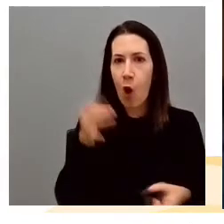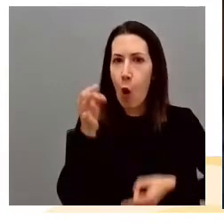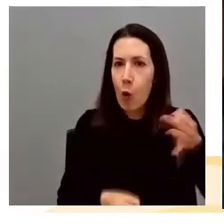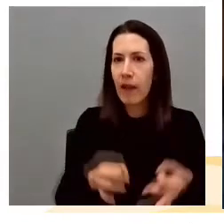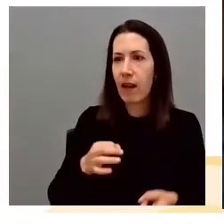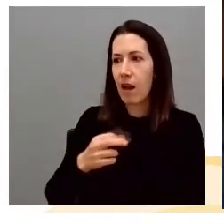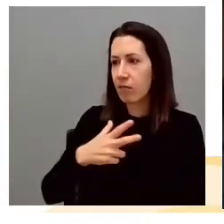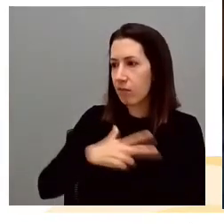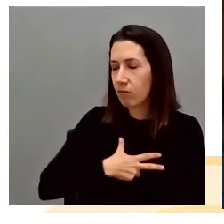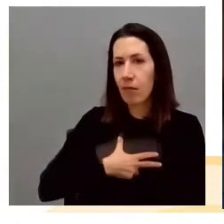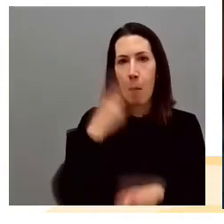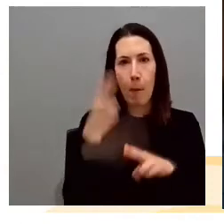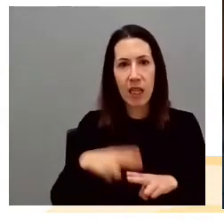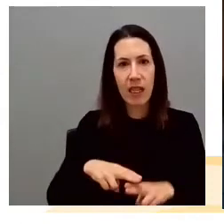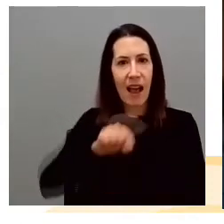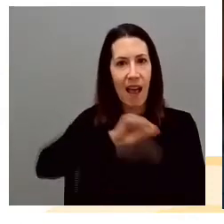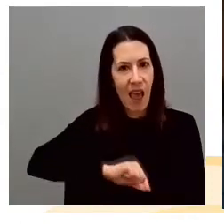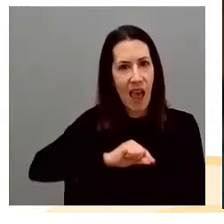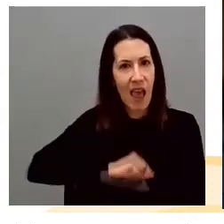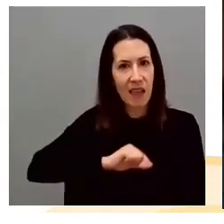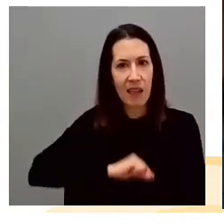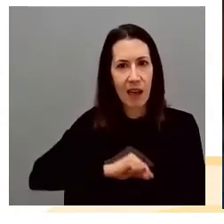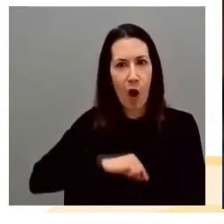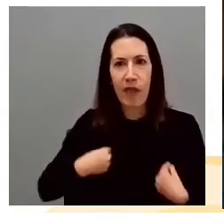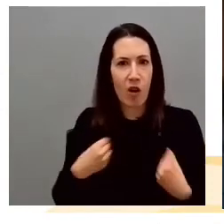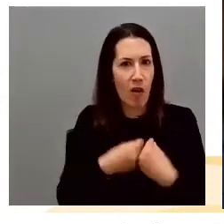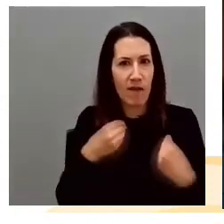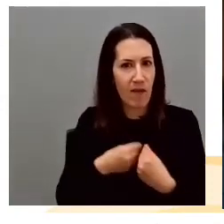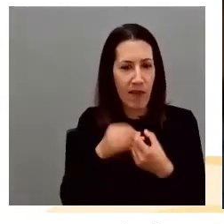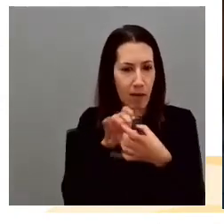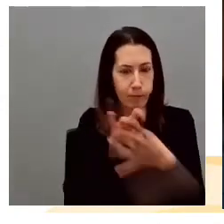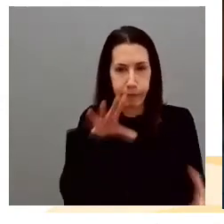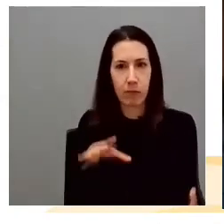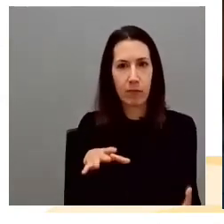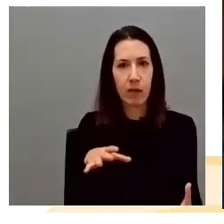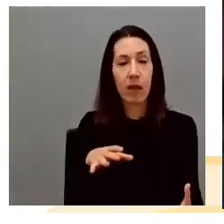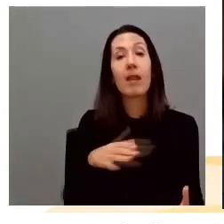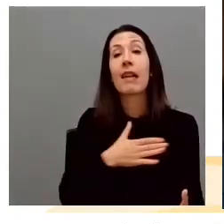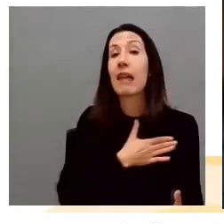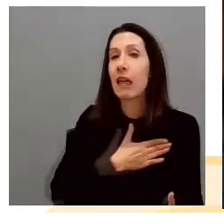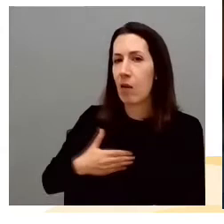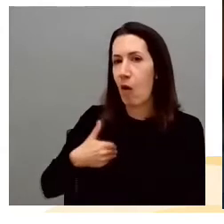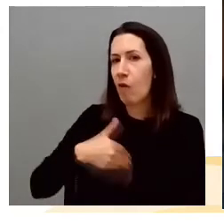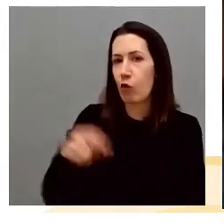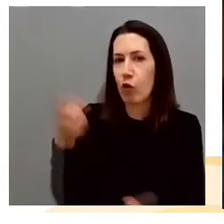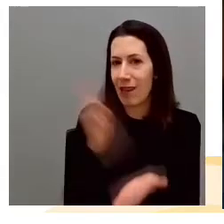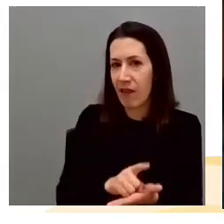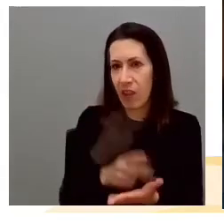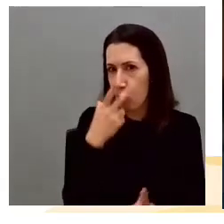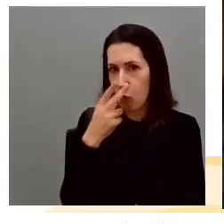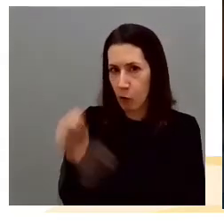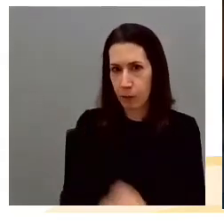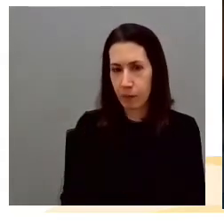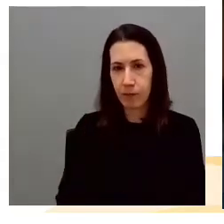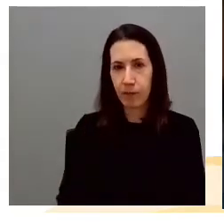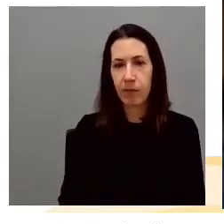ética, moral y de convivencia. Y queremos que eso no pueda volver a suceder. Quiero